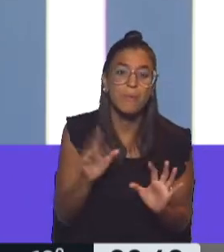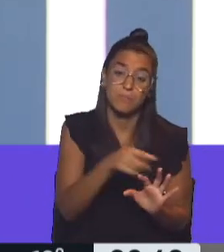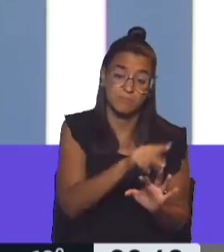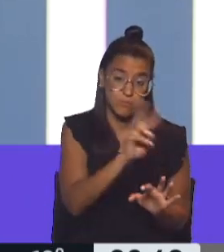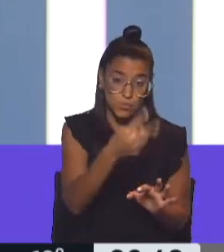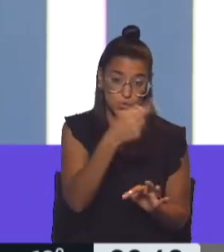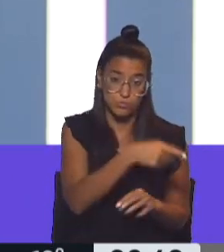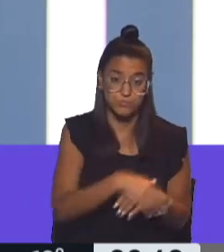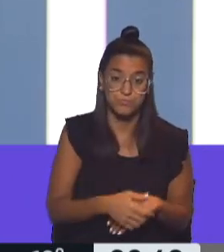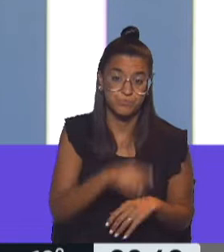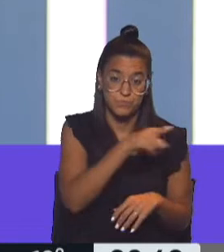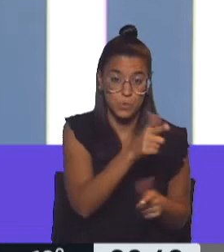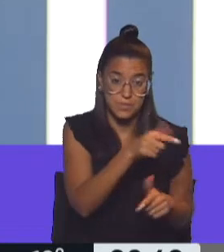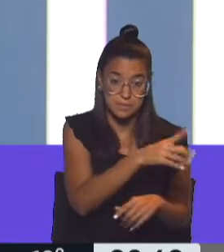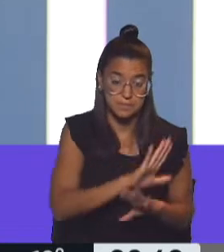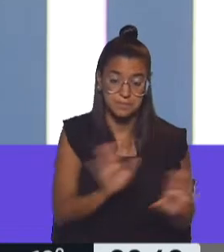más